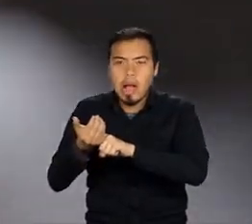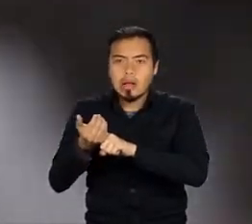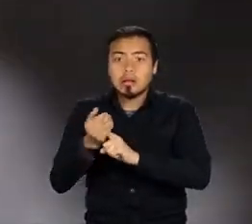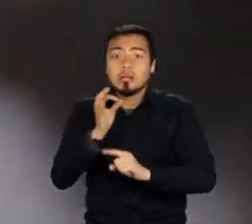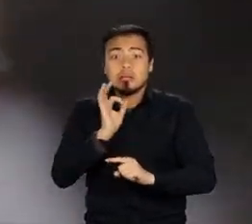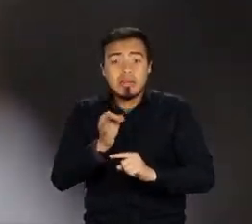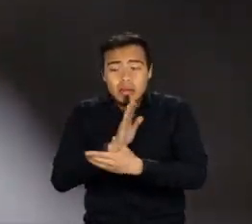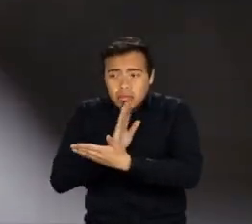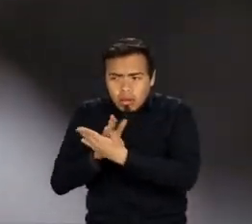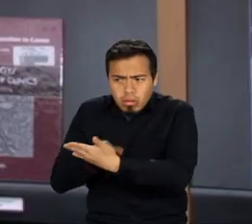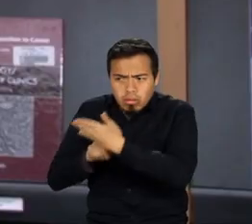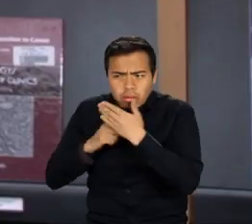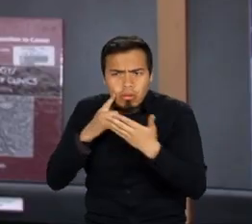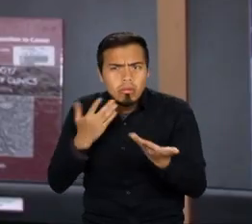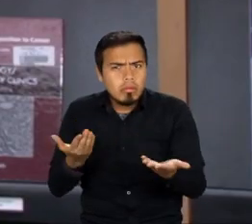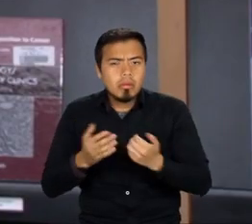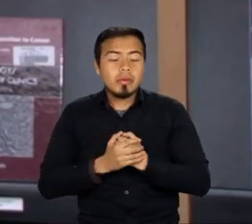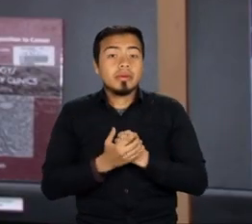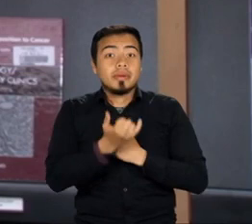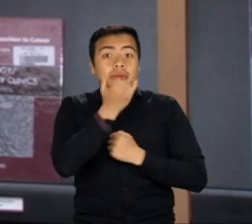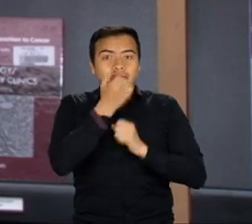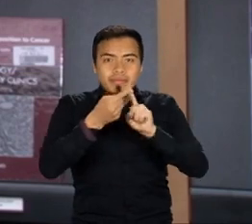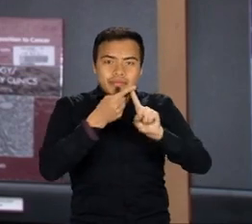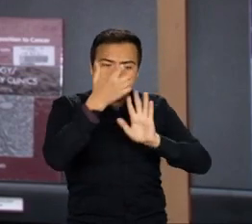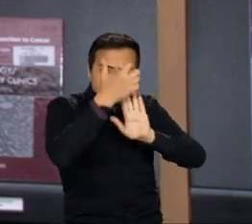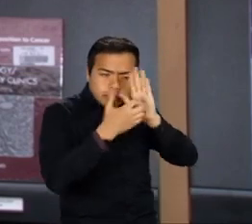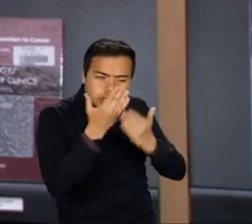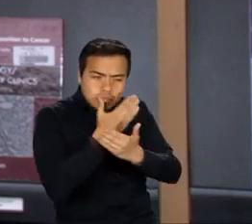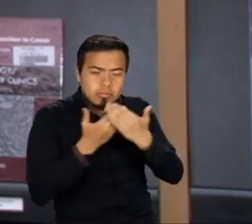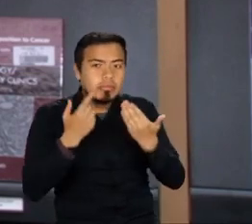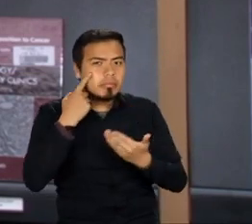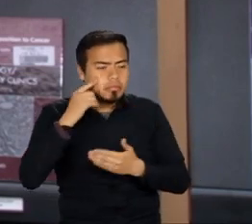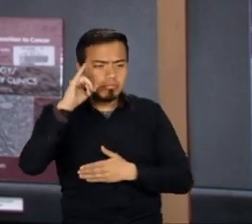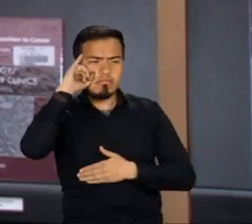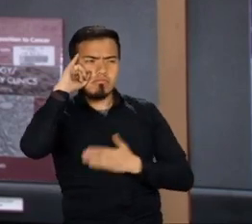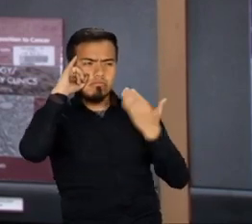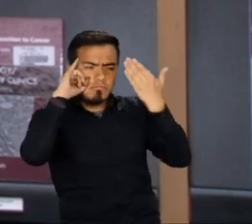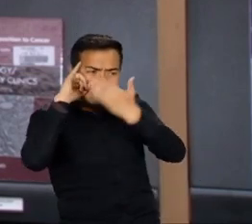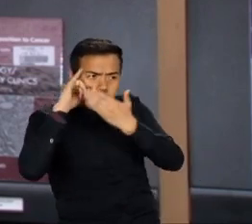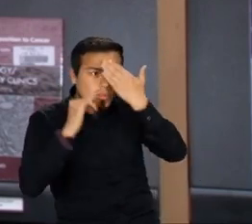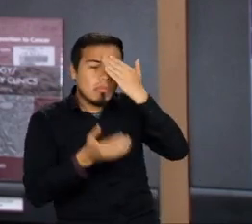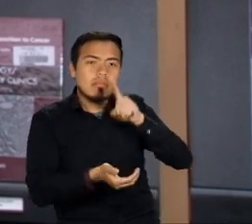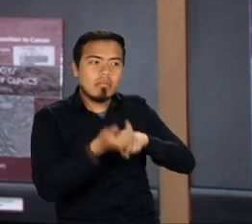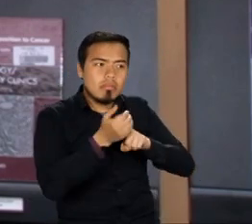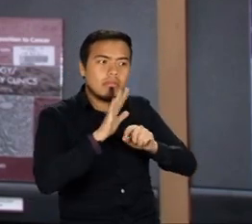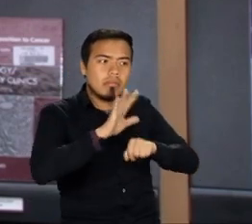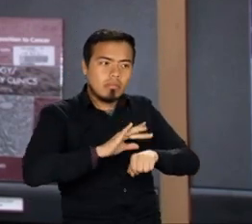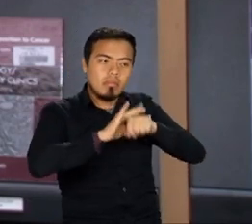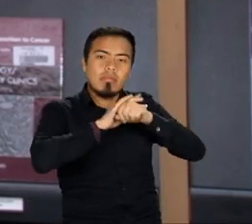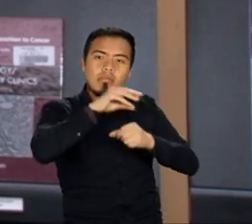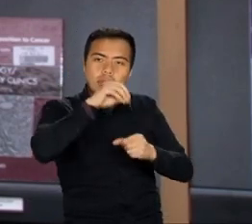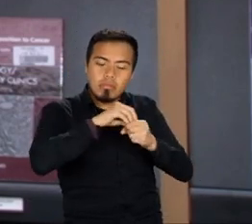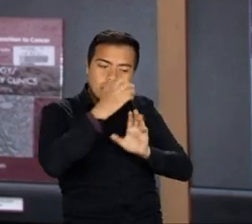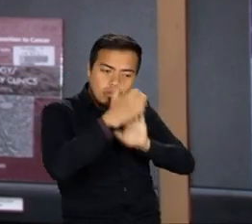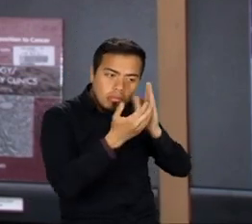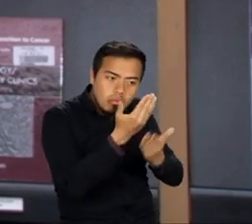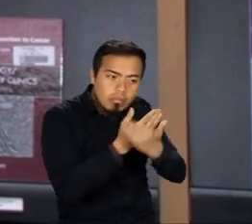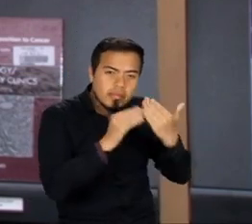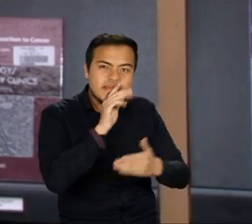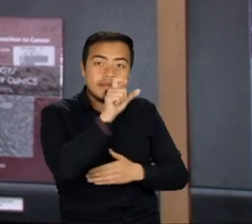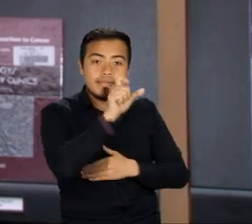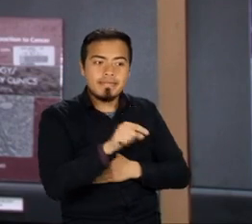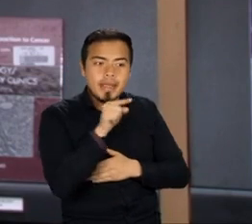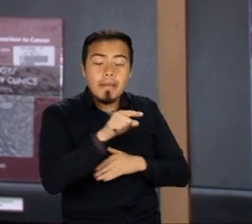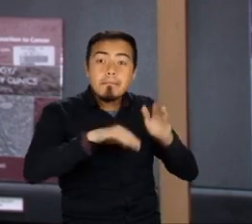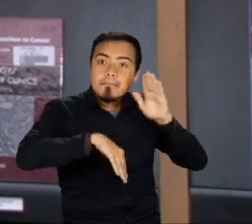siempre es el caso. Entonces, el diagnóstico, lo primero es la sospecha clínica, que lo vamos a pensar de acuerdo a los síntomas por los que el paciente